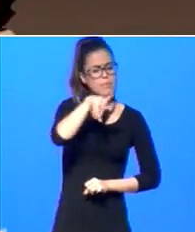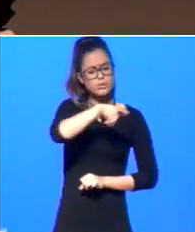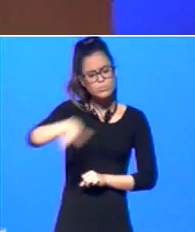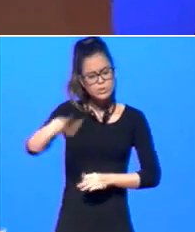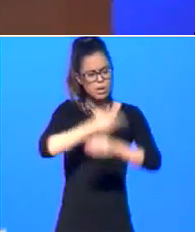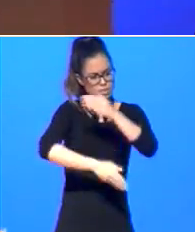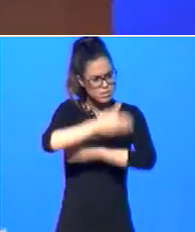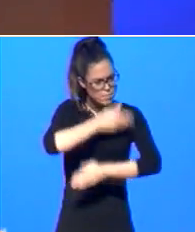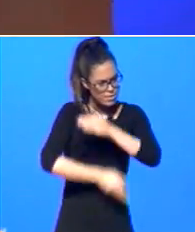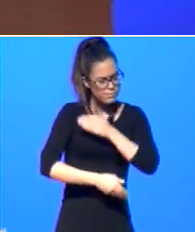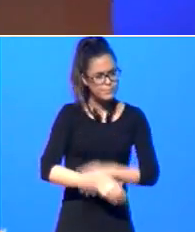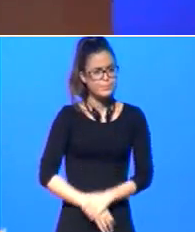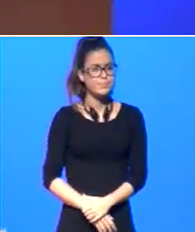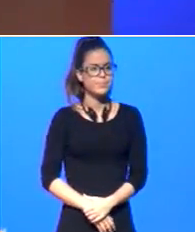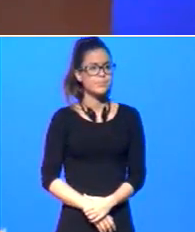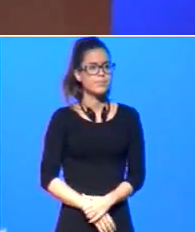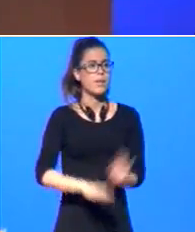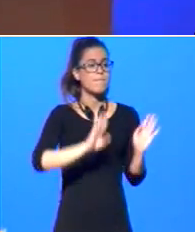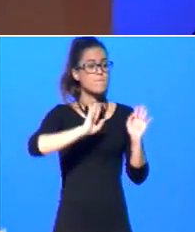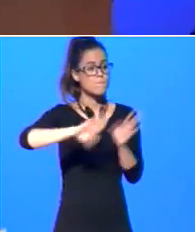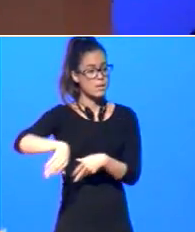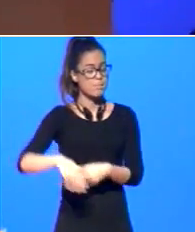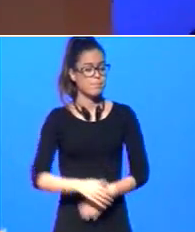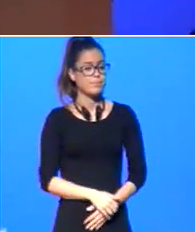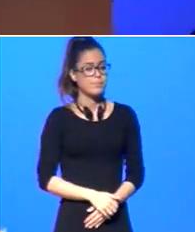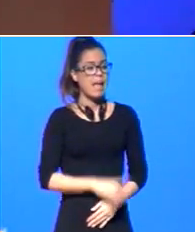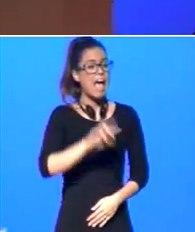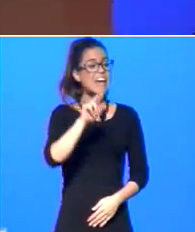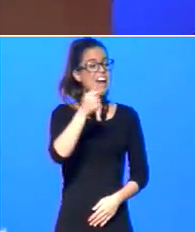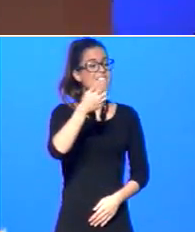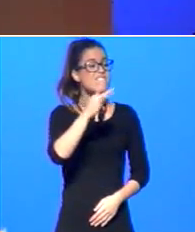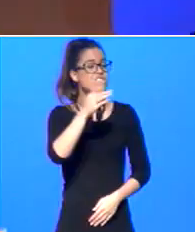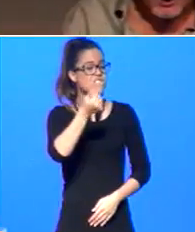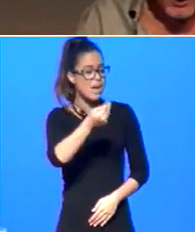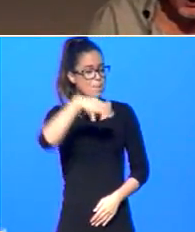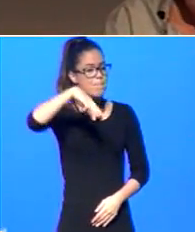deporte. Y finalmente, Rafa Mendía,